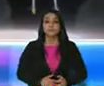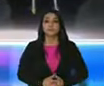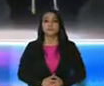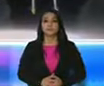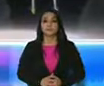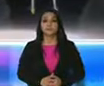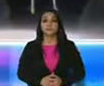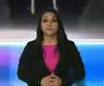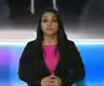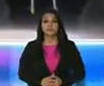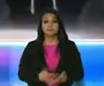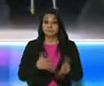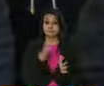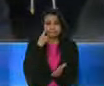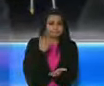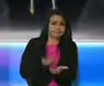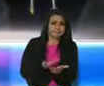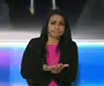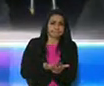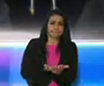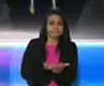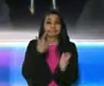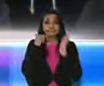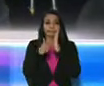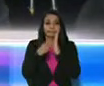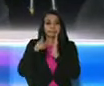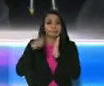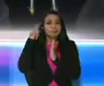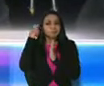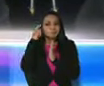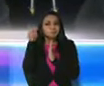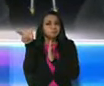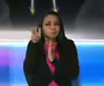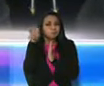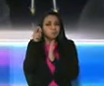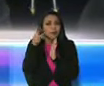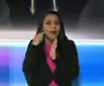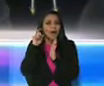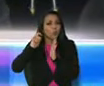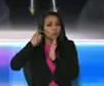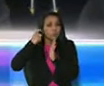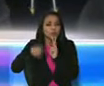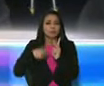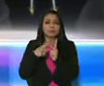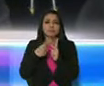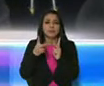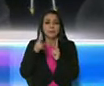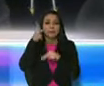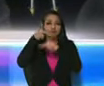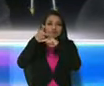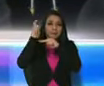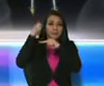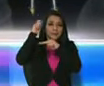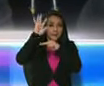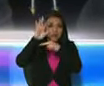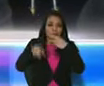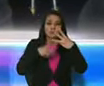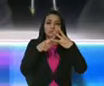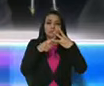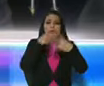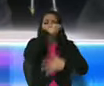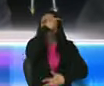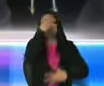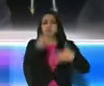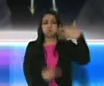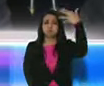que entre otras consisten en grabaciones de audio grabaciones de videos y una abundante